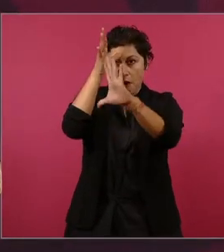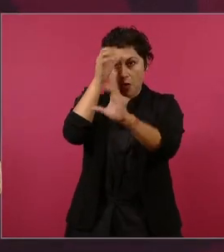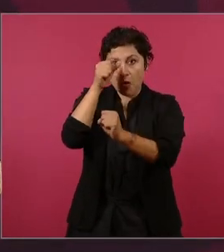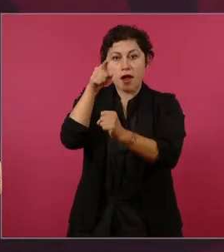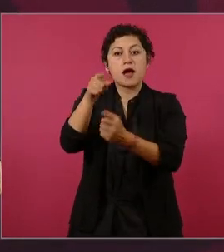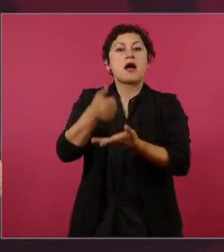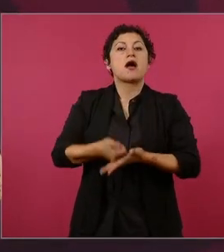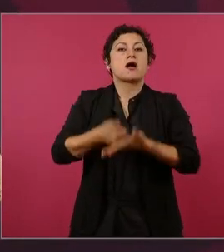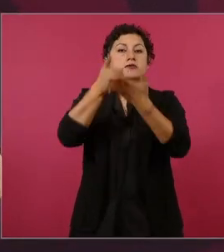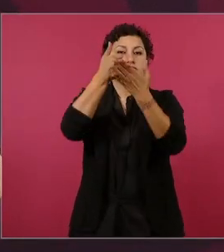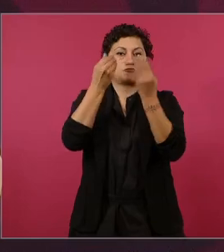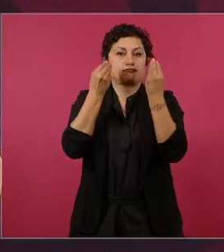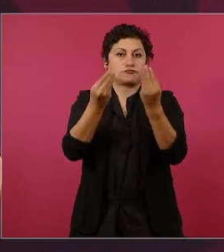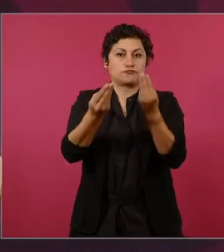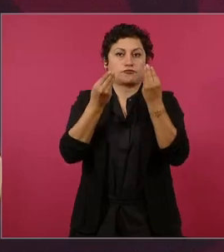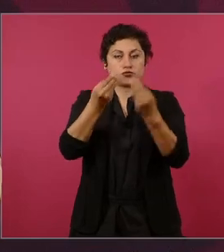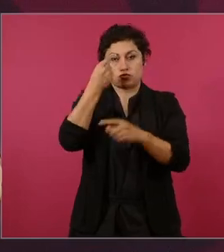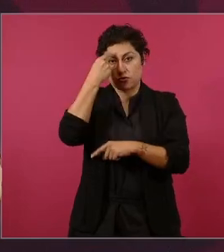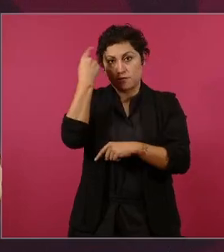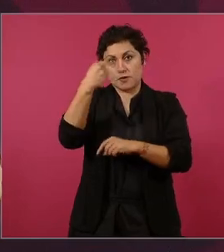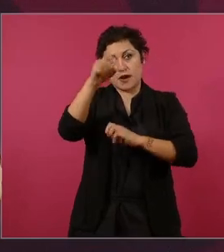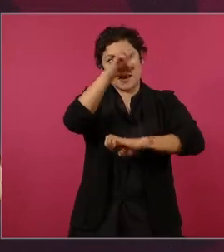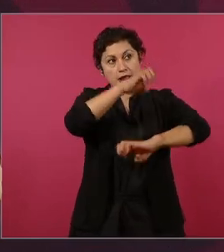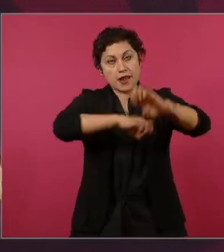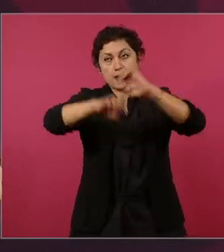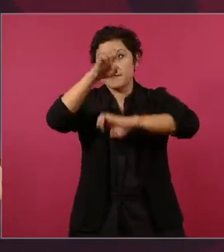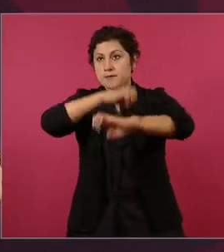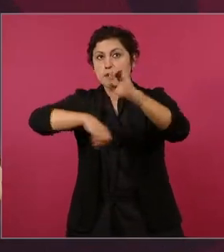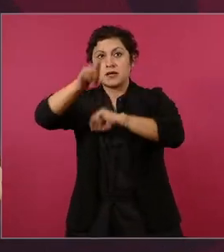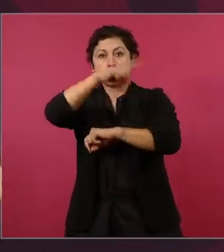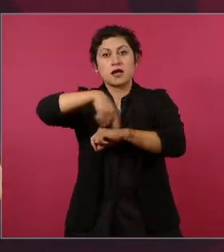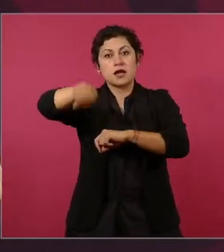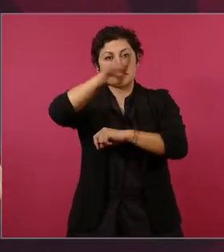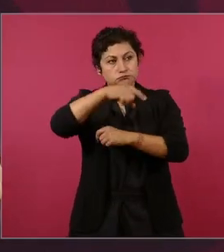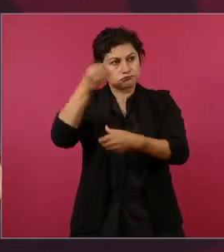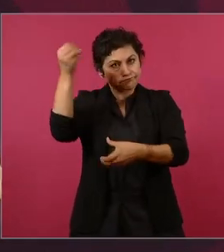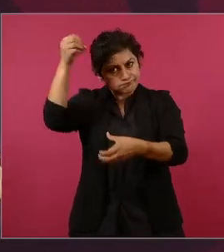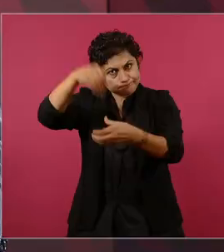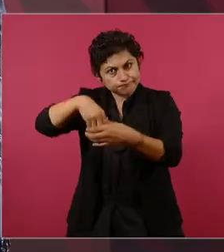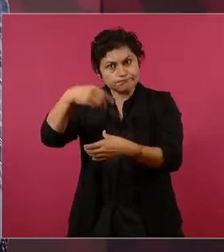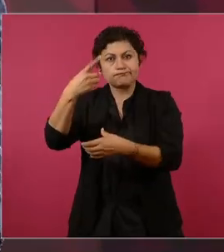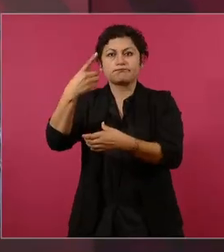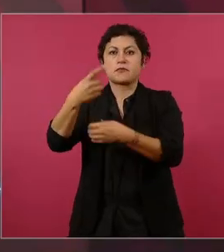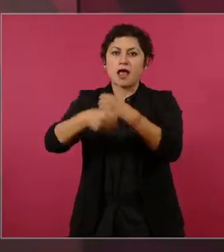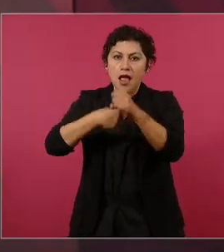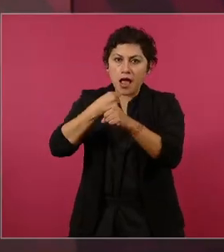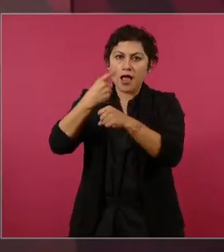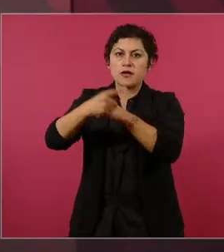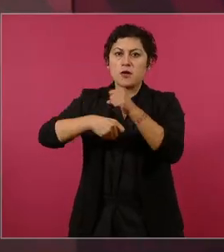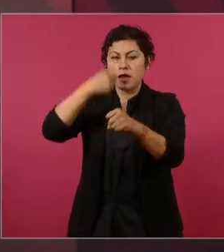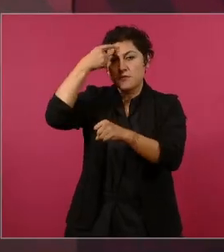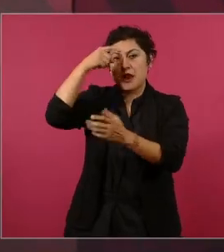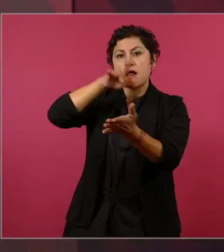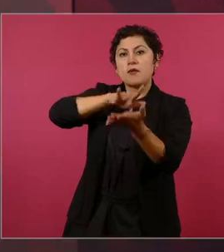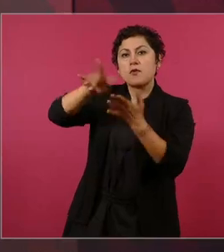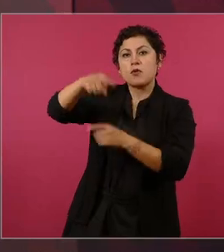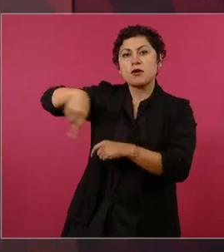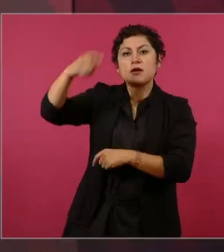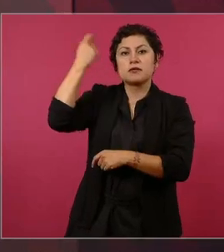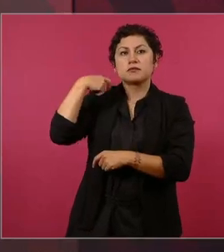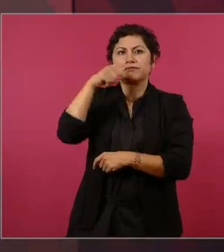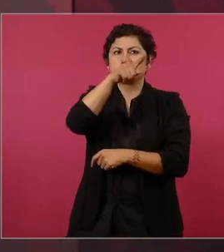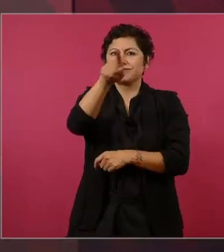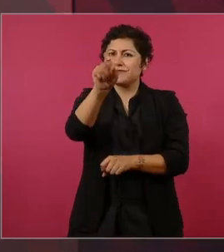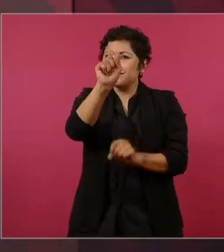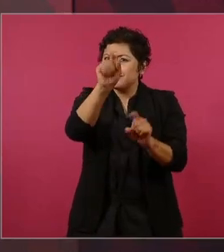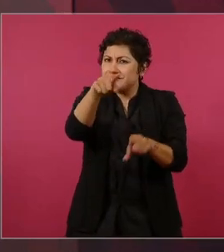ayudó a esto de que los empresarios voluntariamente aportaran más, porque ellos mismos sabían que era una gran